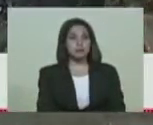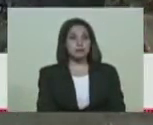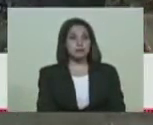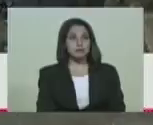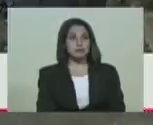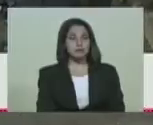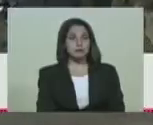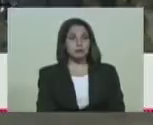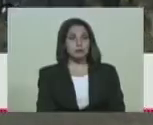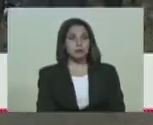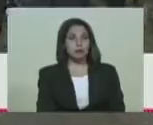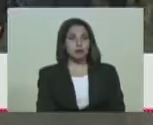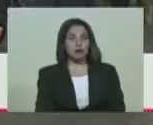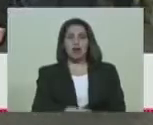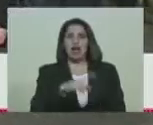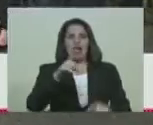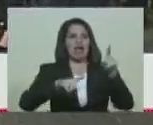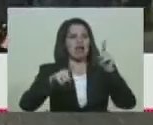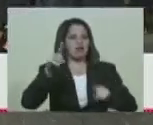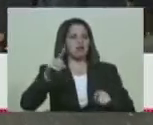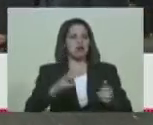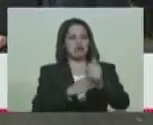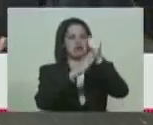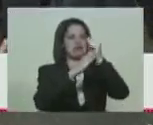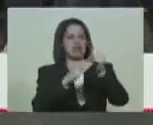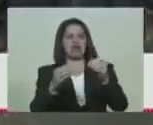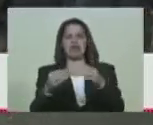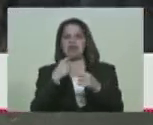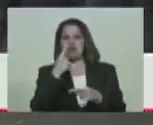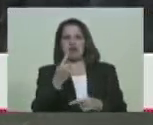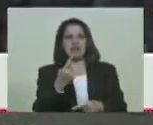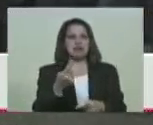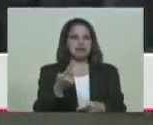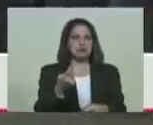Como por ahí ya han salido algunos dirigentes descocados,